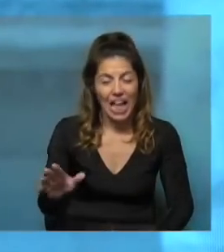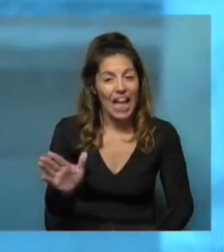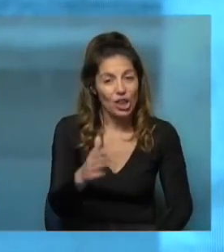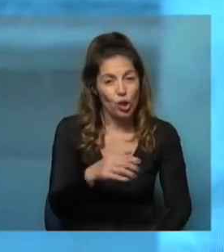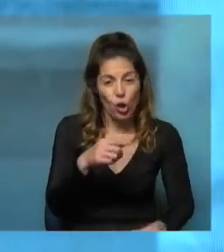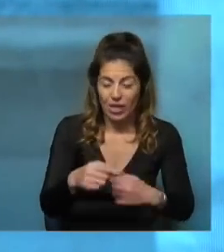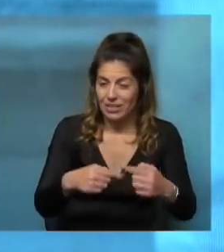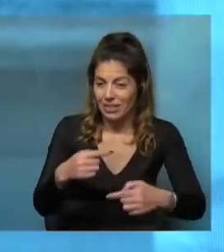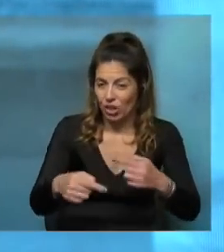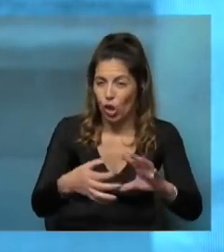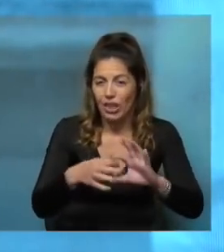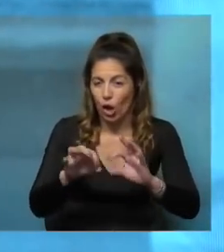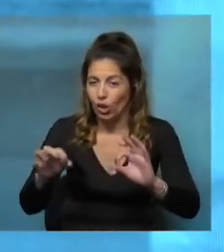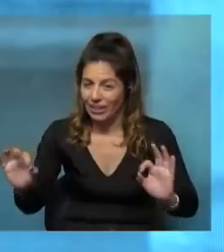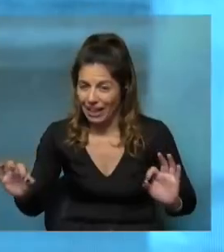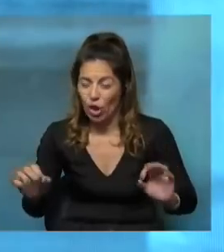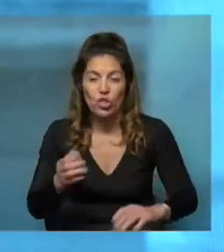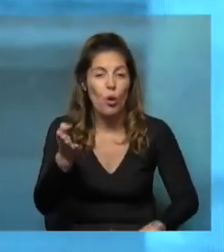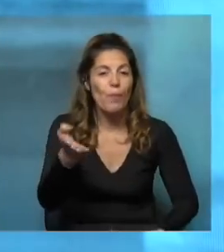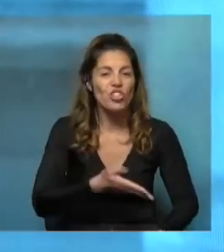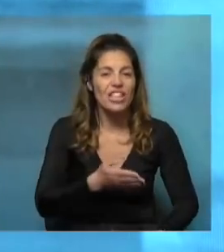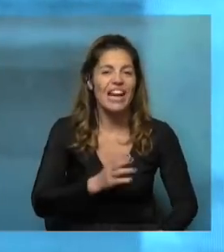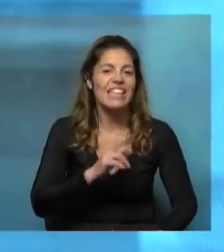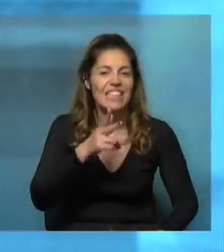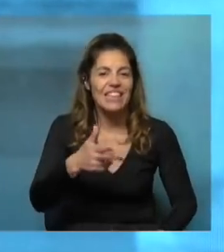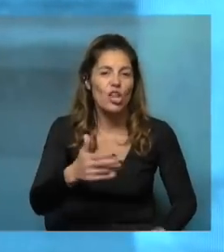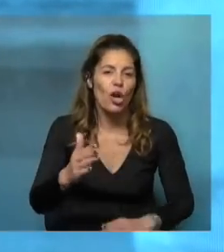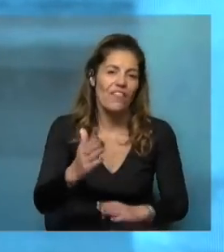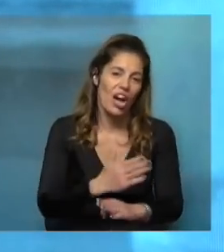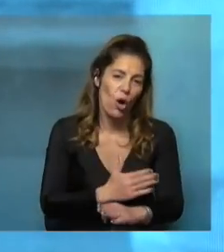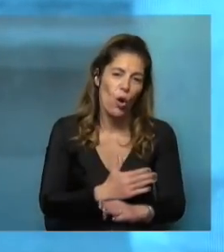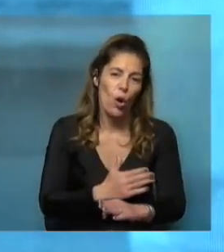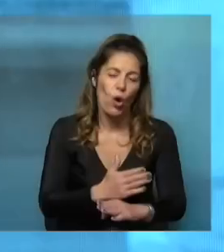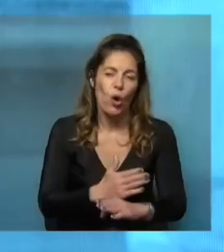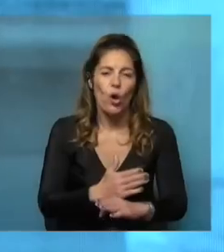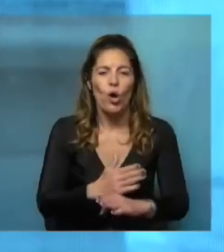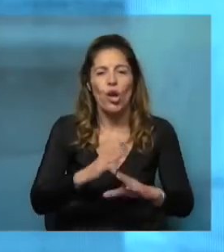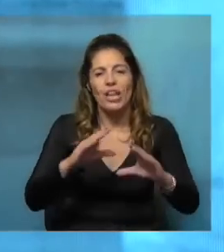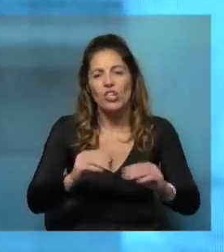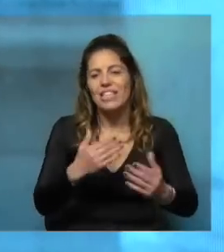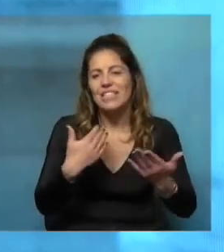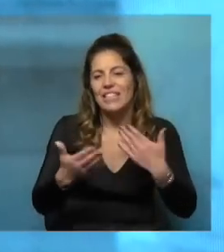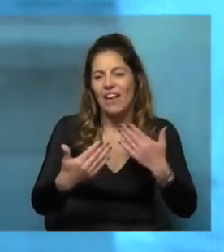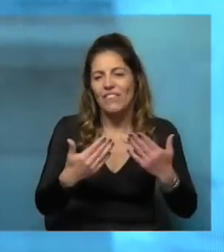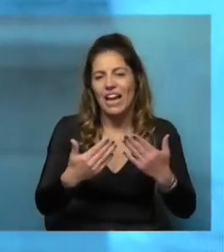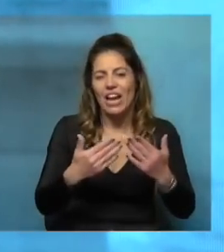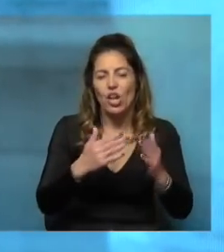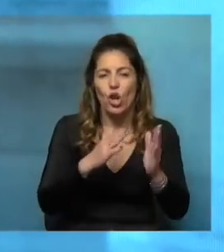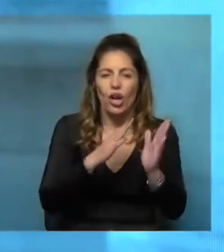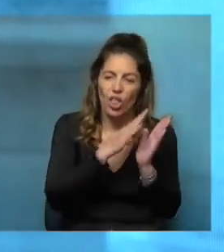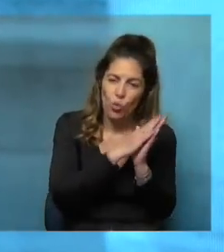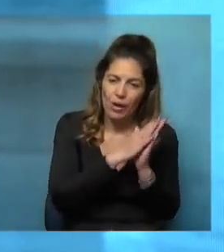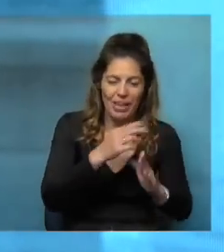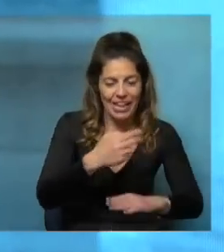así esos porcentajes que se dieron de que bajó la noche bueno sin hablar de los que duermen en la calle